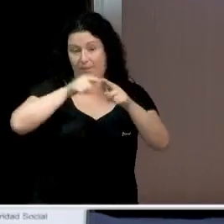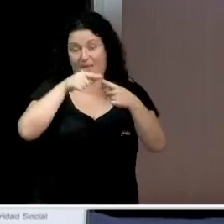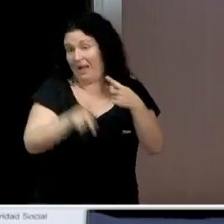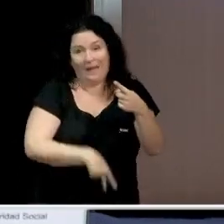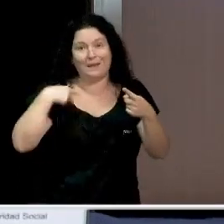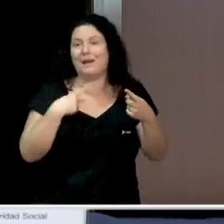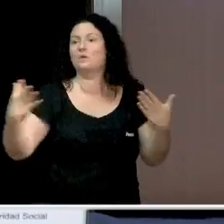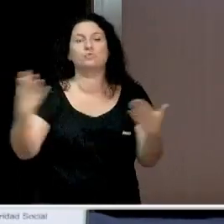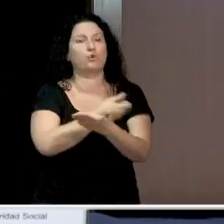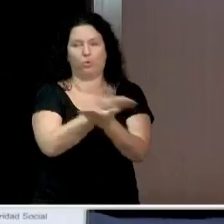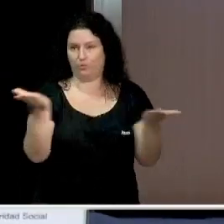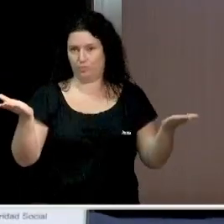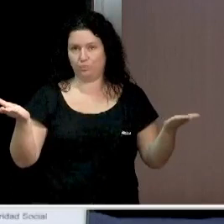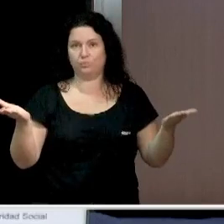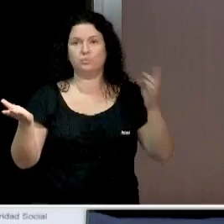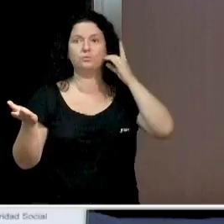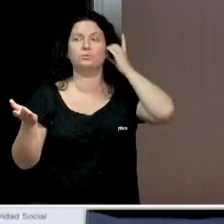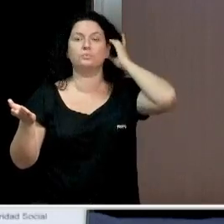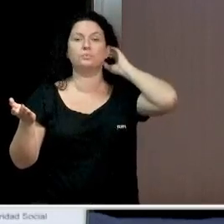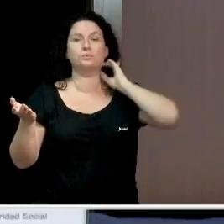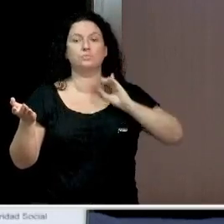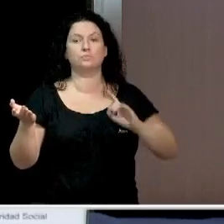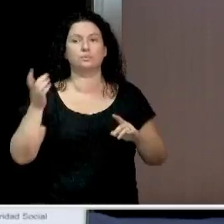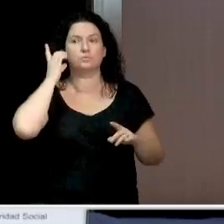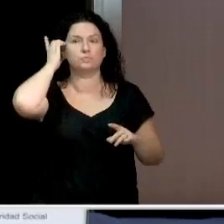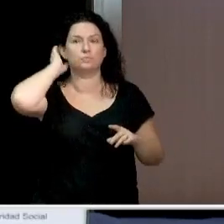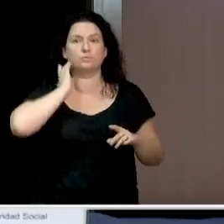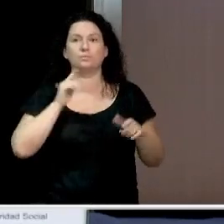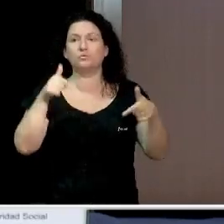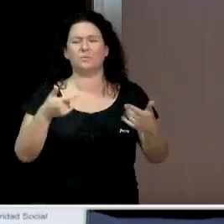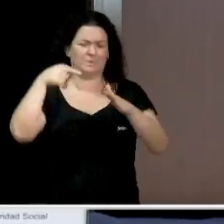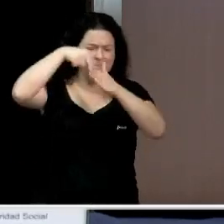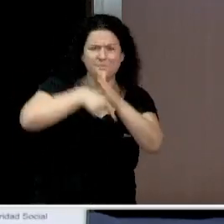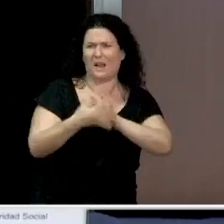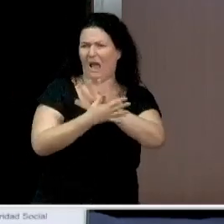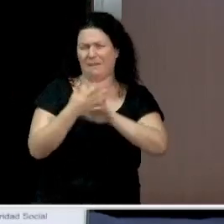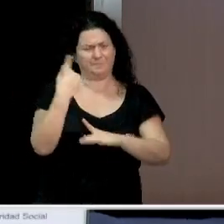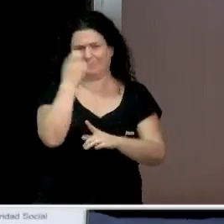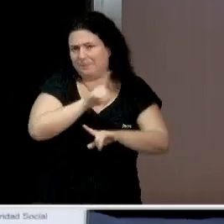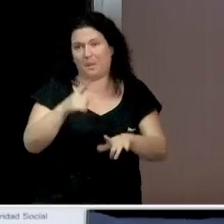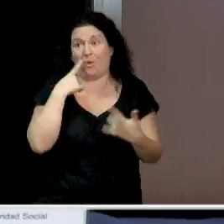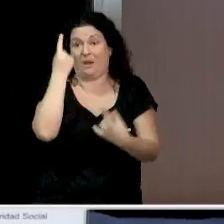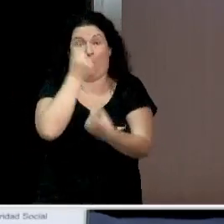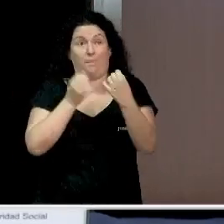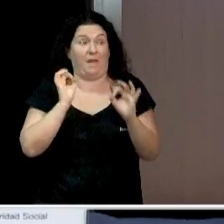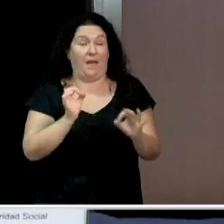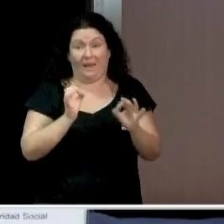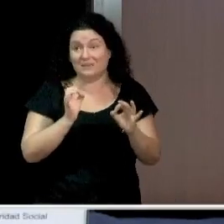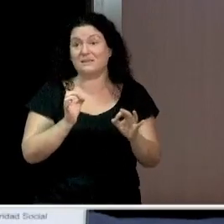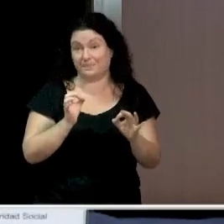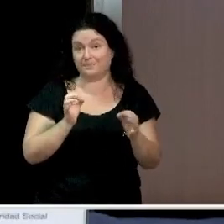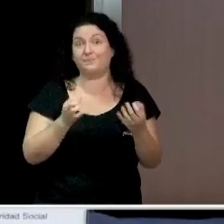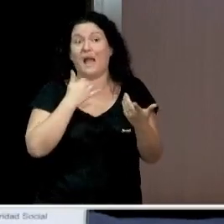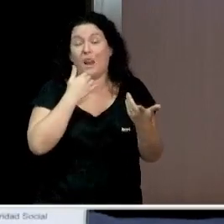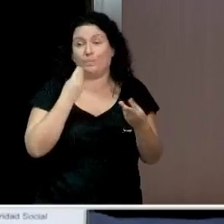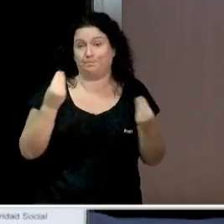y dicho esto, no voy a abundar mucho sobre ello porque, como les llevo diciendo, la economía estaba pasando por un relativo